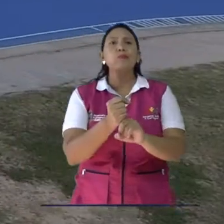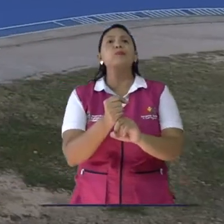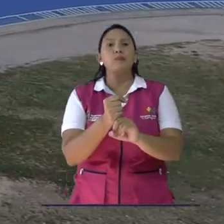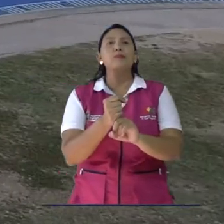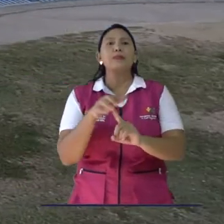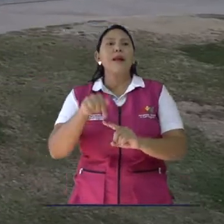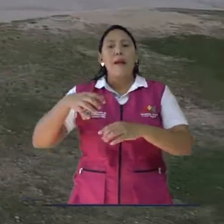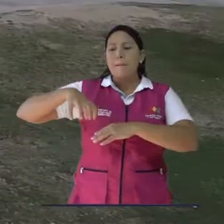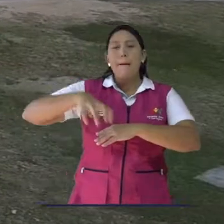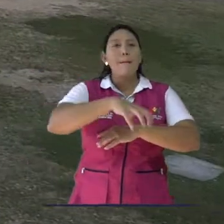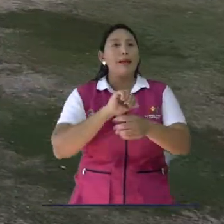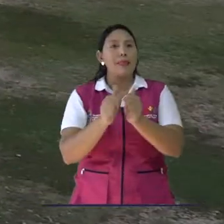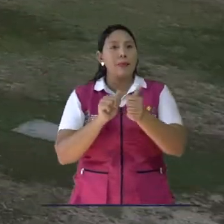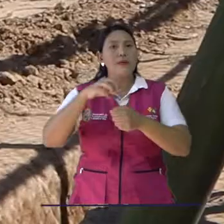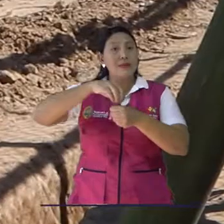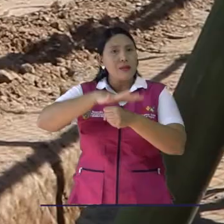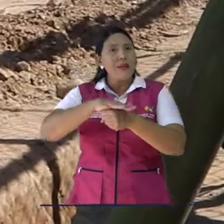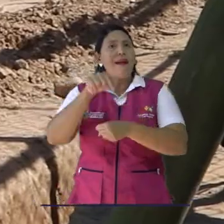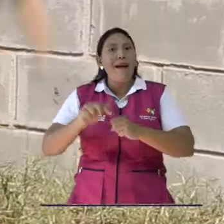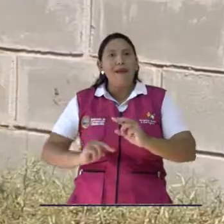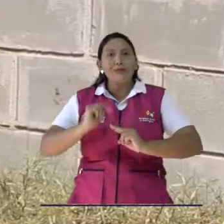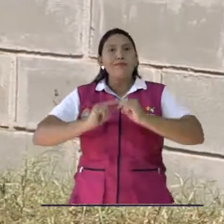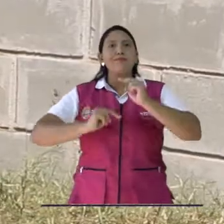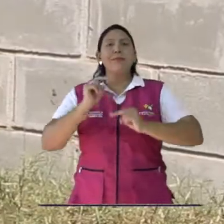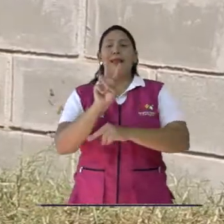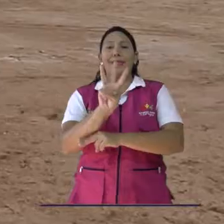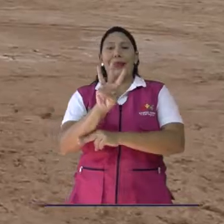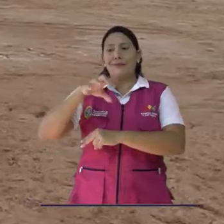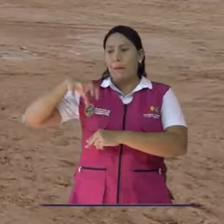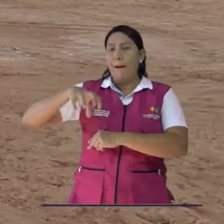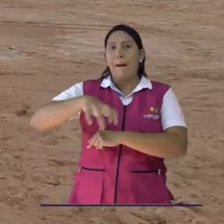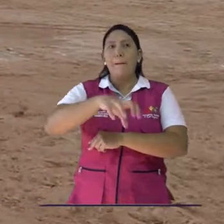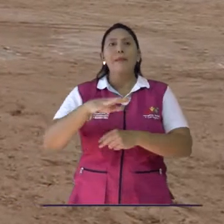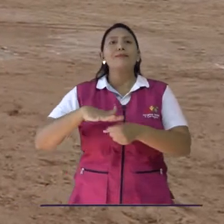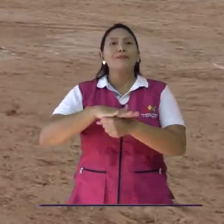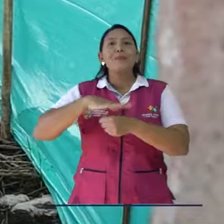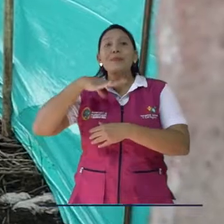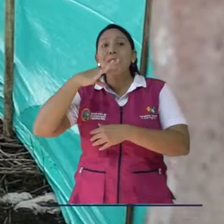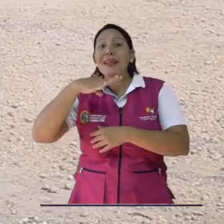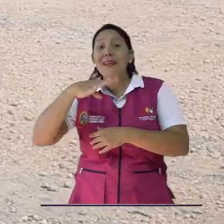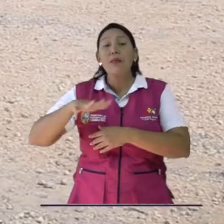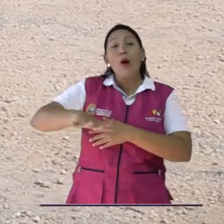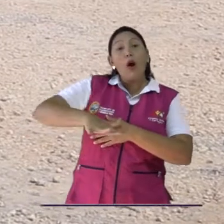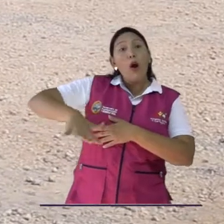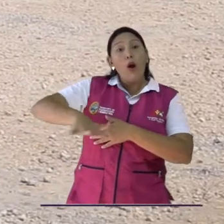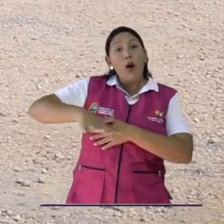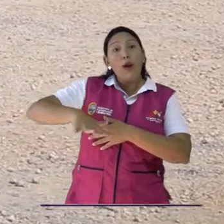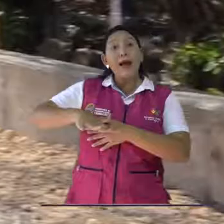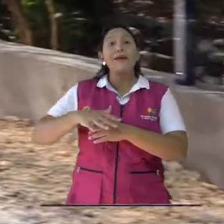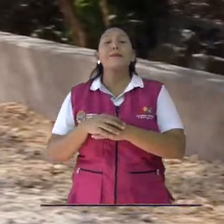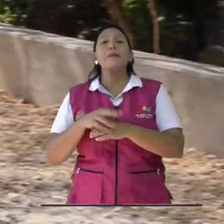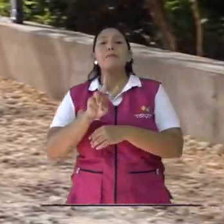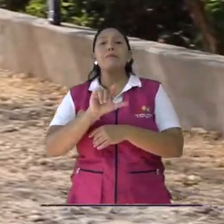los escenarios deportivos del distrito, por lo que reconstruimos tres de ellos: Martínez Martelo, Olaya Sector Central